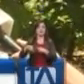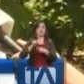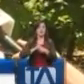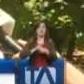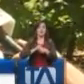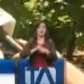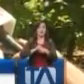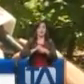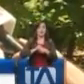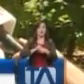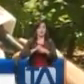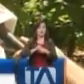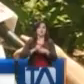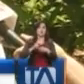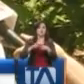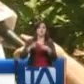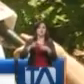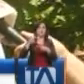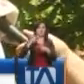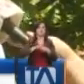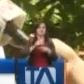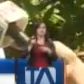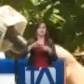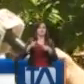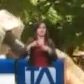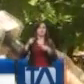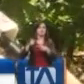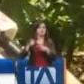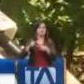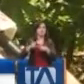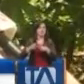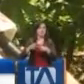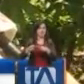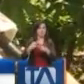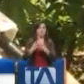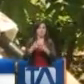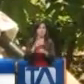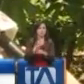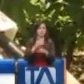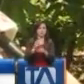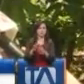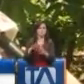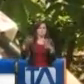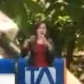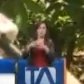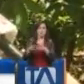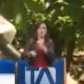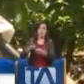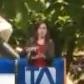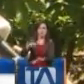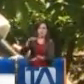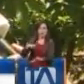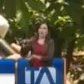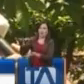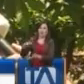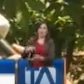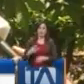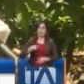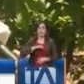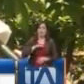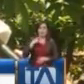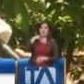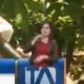quienes han anunciado en los últimos meses es superproducciones. Entonces eso obviamente ha ocasionado la reacción en el